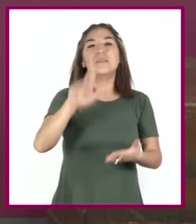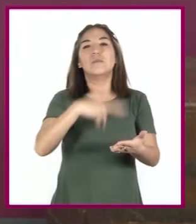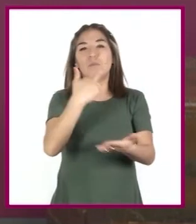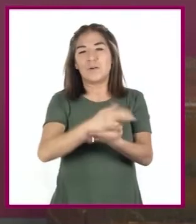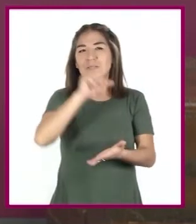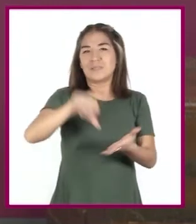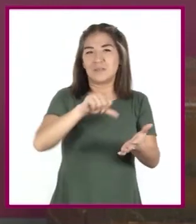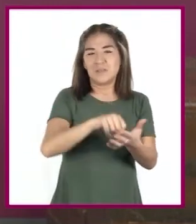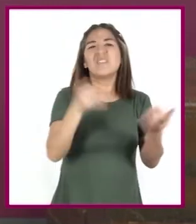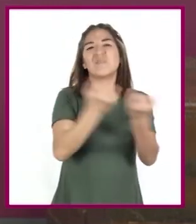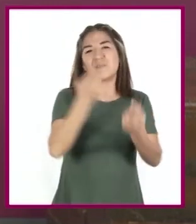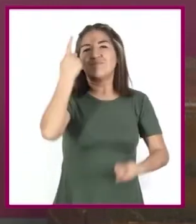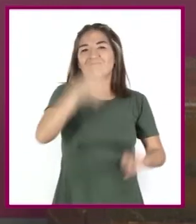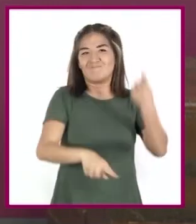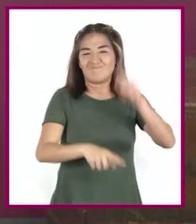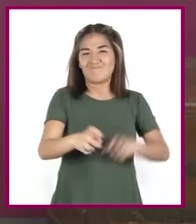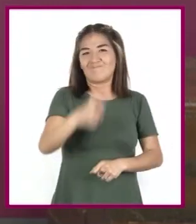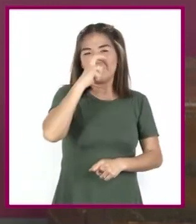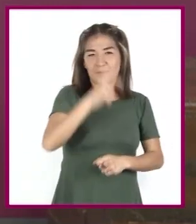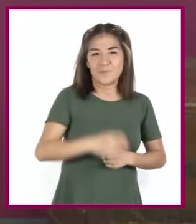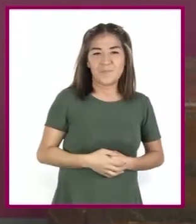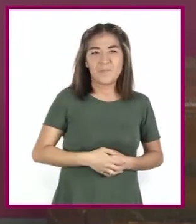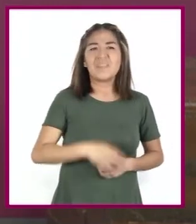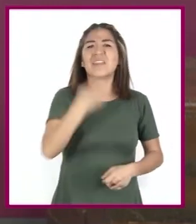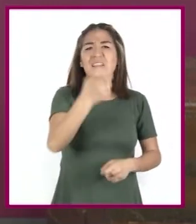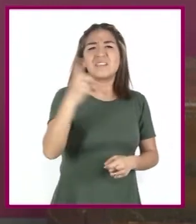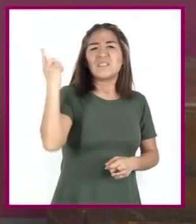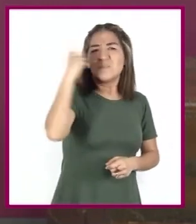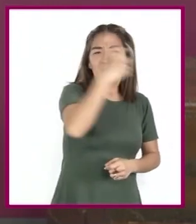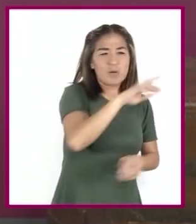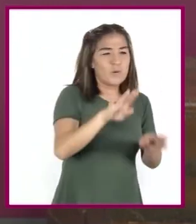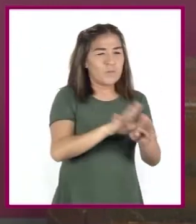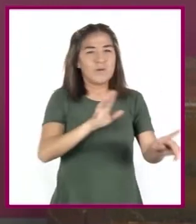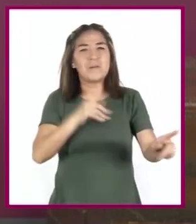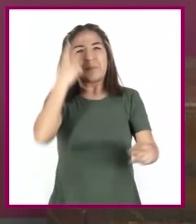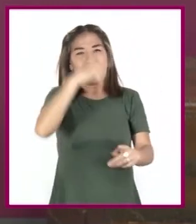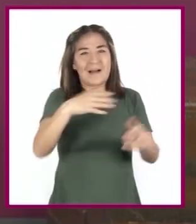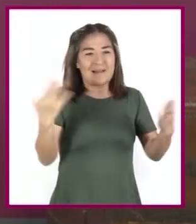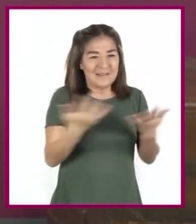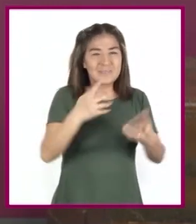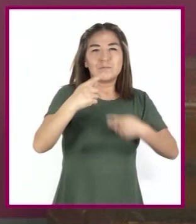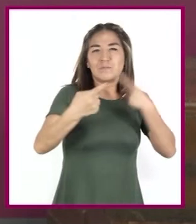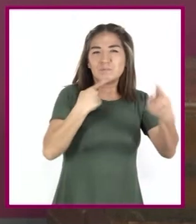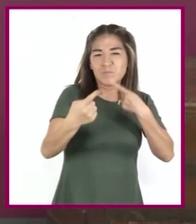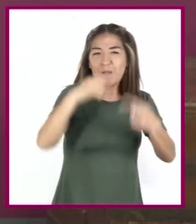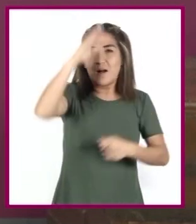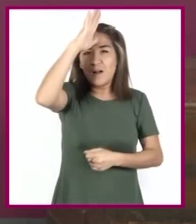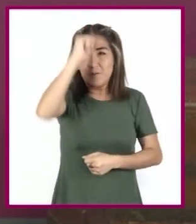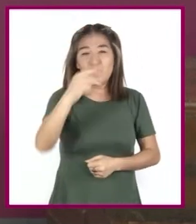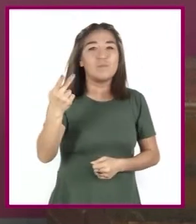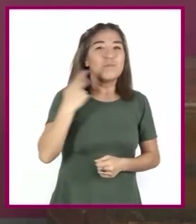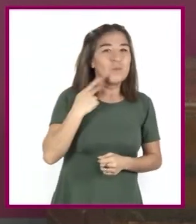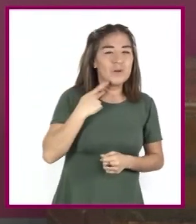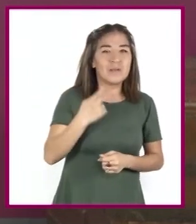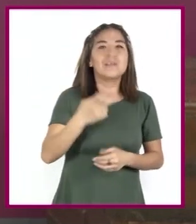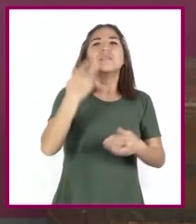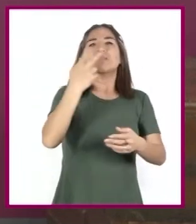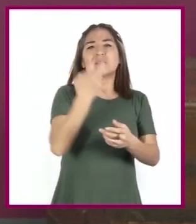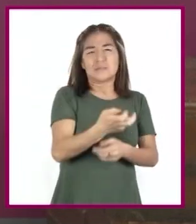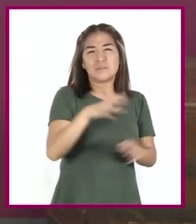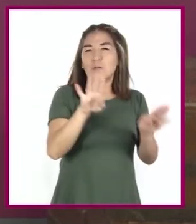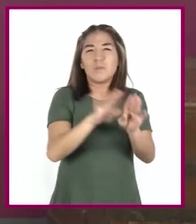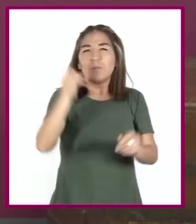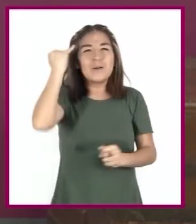o la dictadura. Si era tan complicado llegar a un acuerdo en lo político, ya podemos imaginar que